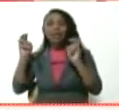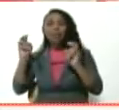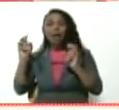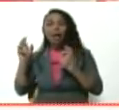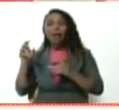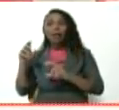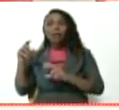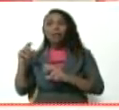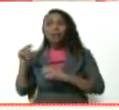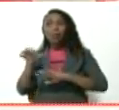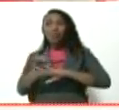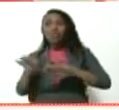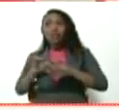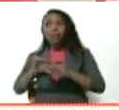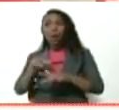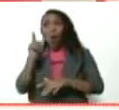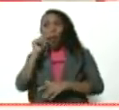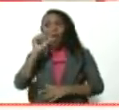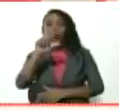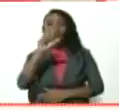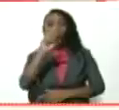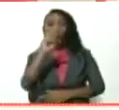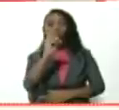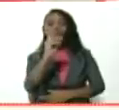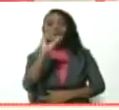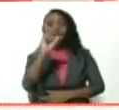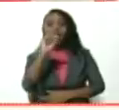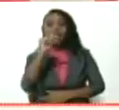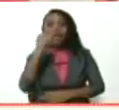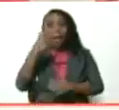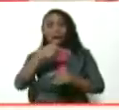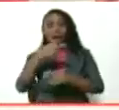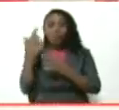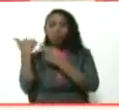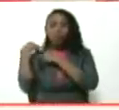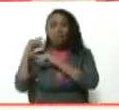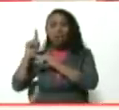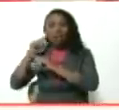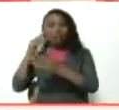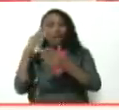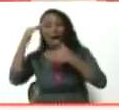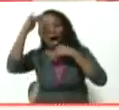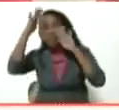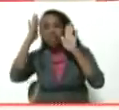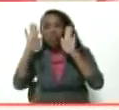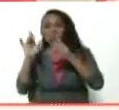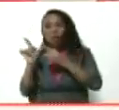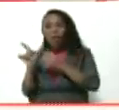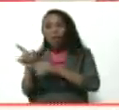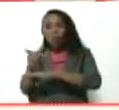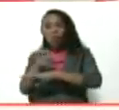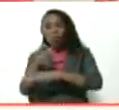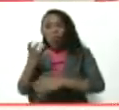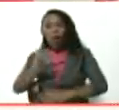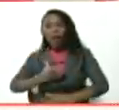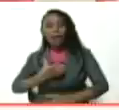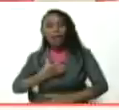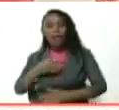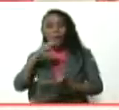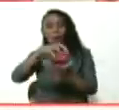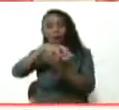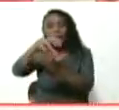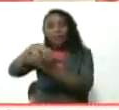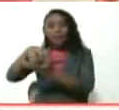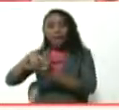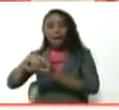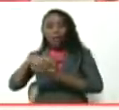compañero Luis José Marcano, precisamente para atender a los alcaldes en los estados y que